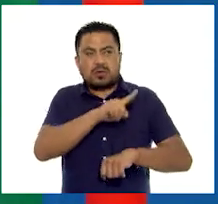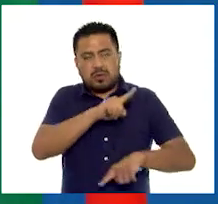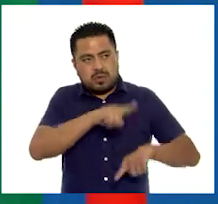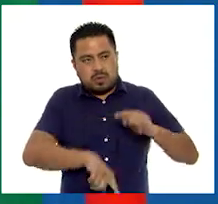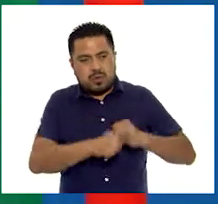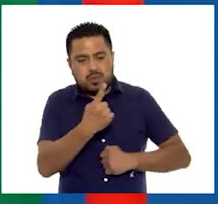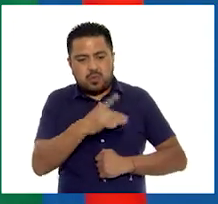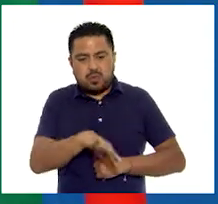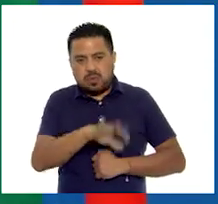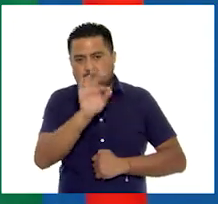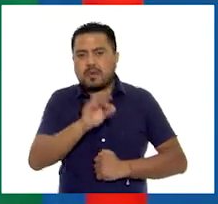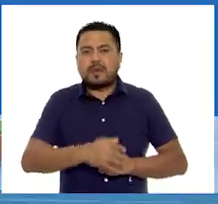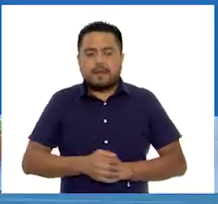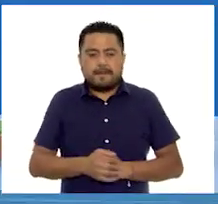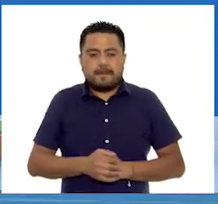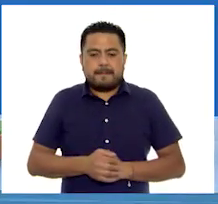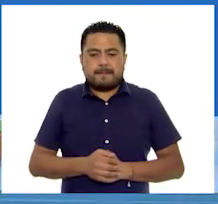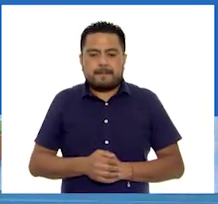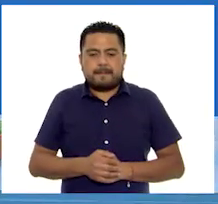una. Va.